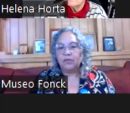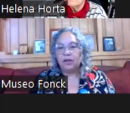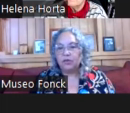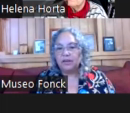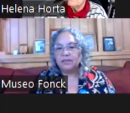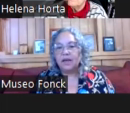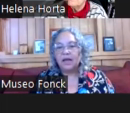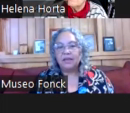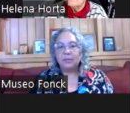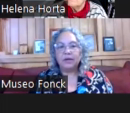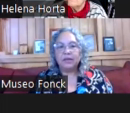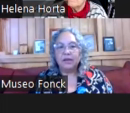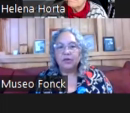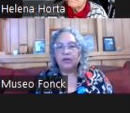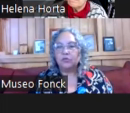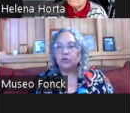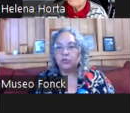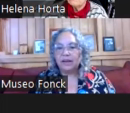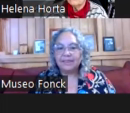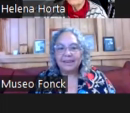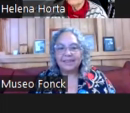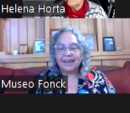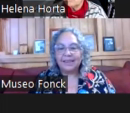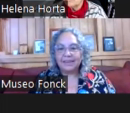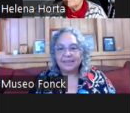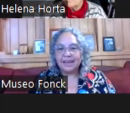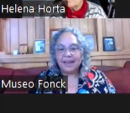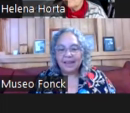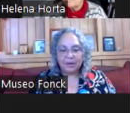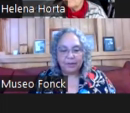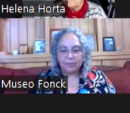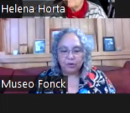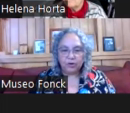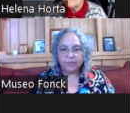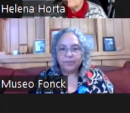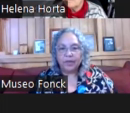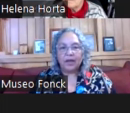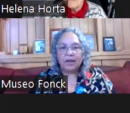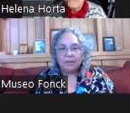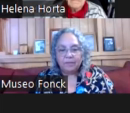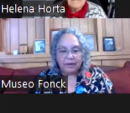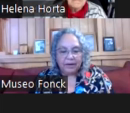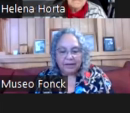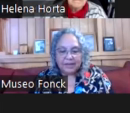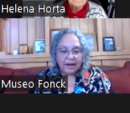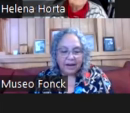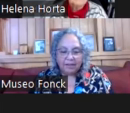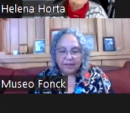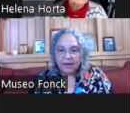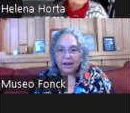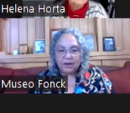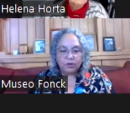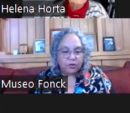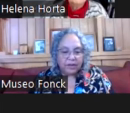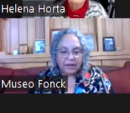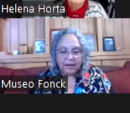Culturales Colaboradoras del Ministerio de las Culturas, las Artes y el Patrimonio. La charla va a